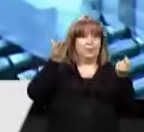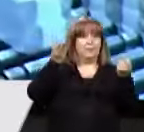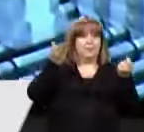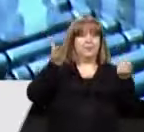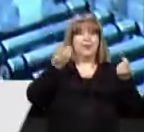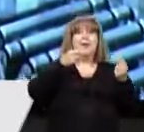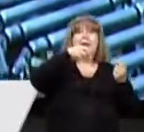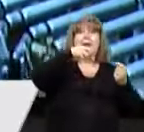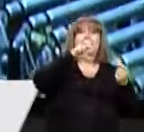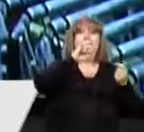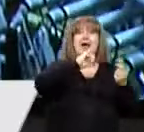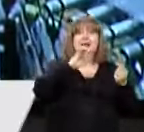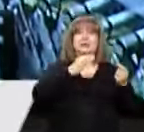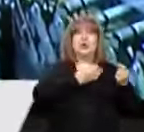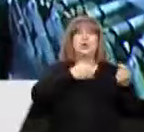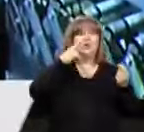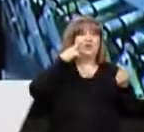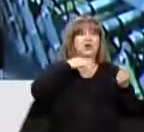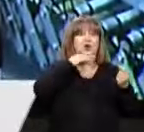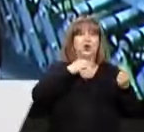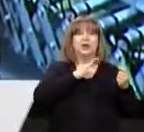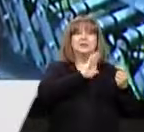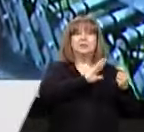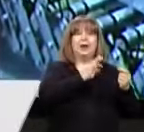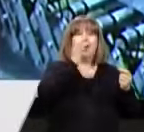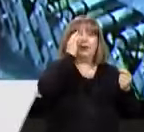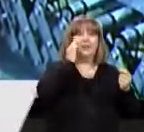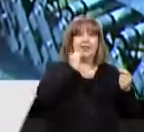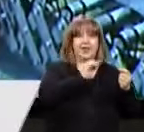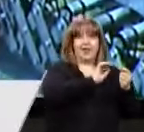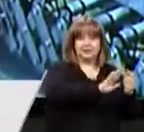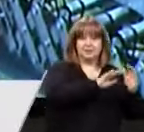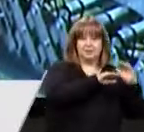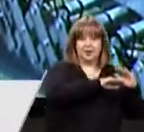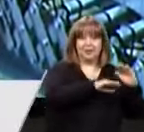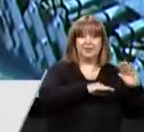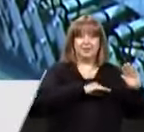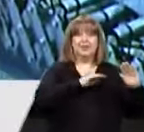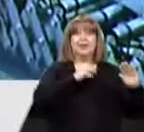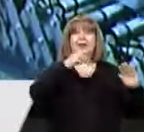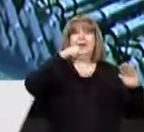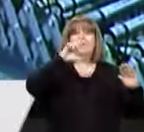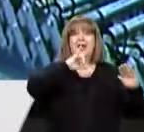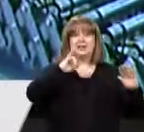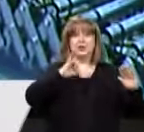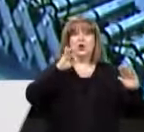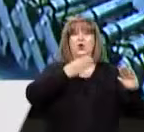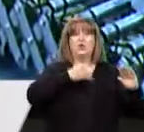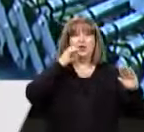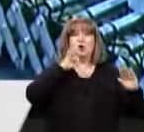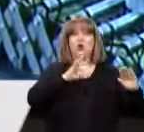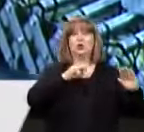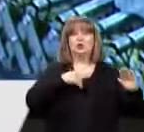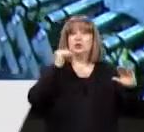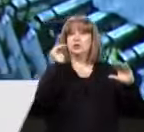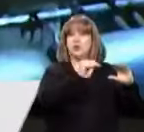un plazo fijo voy pero tengo que esperar 20 días para retirar claro entonces hay opciones decir Bueno si te gusta el plazo fijo y te encanta y no vas a hacer otra cosa